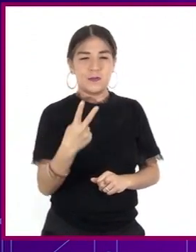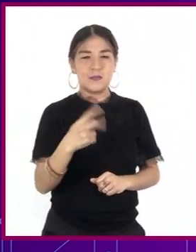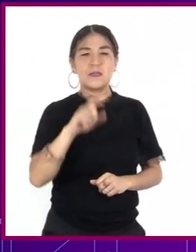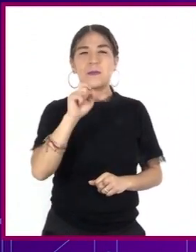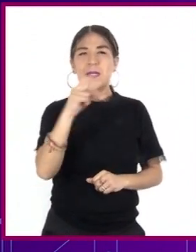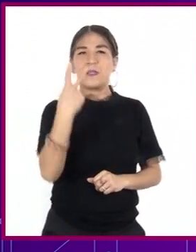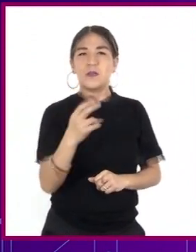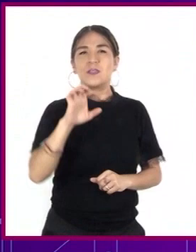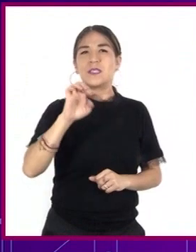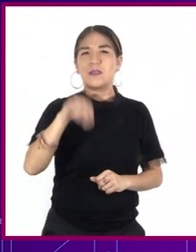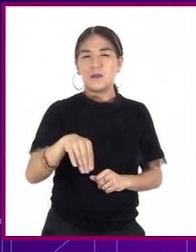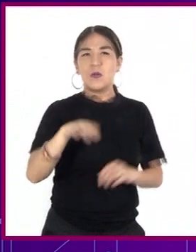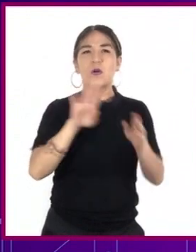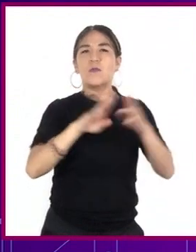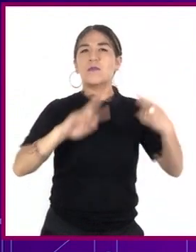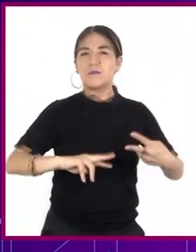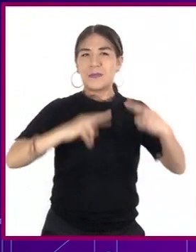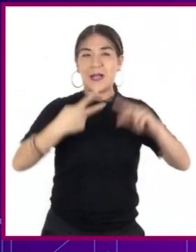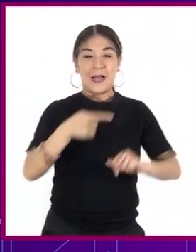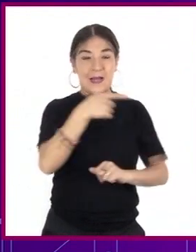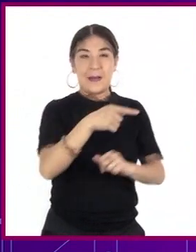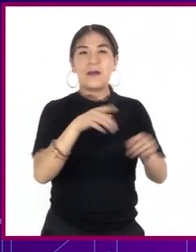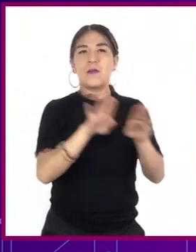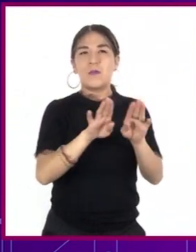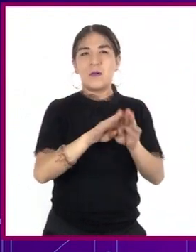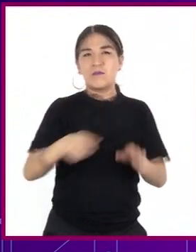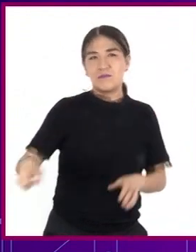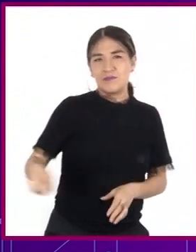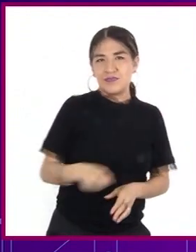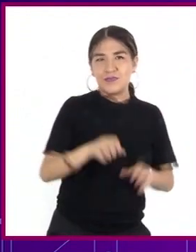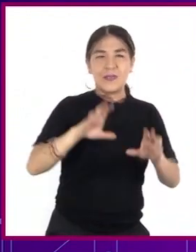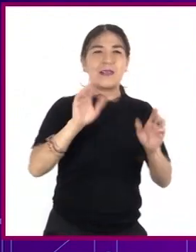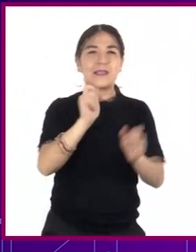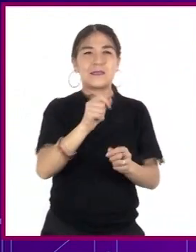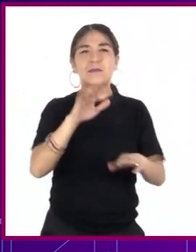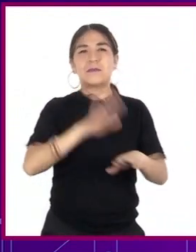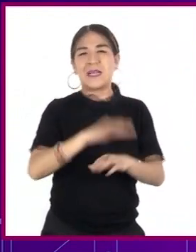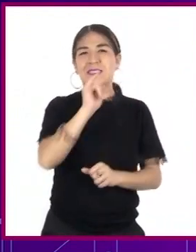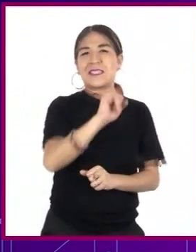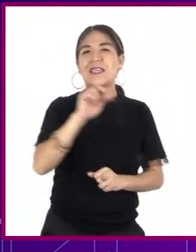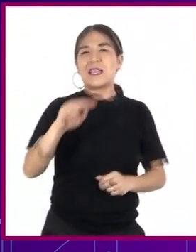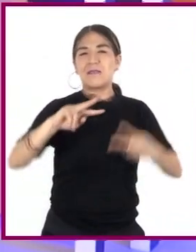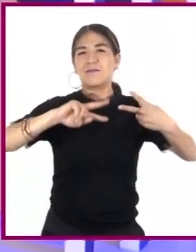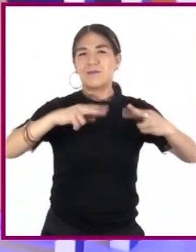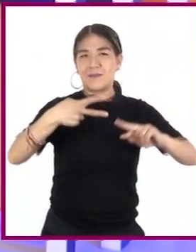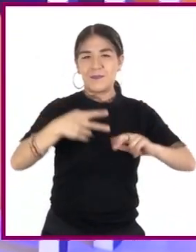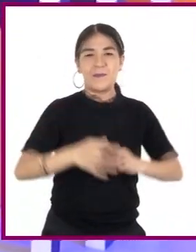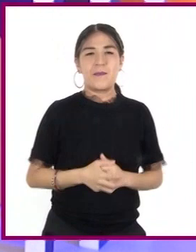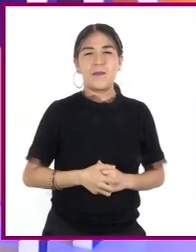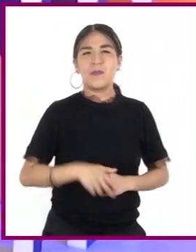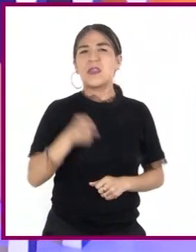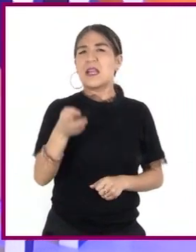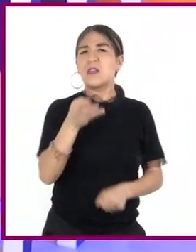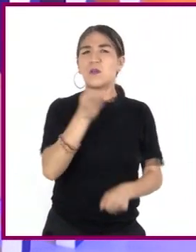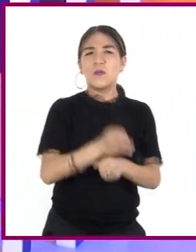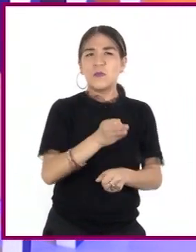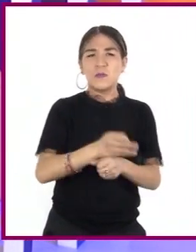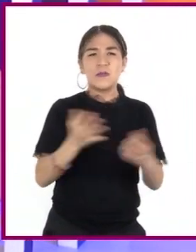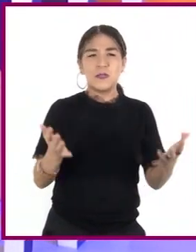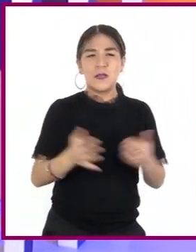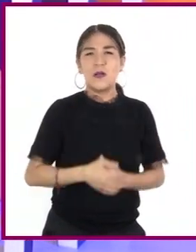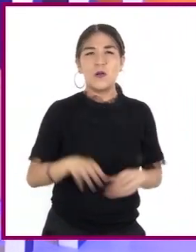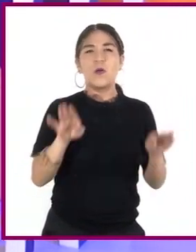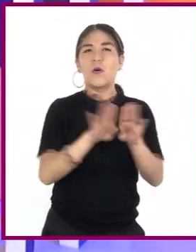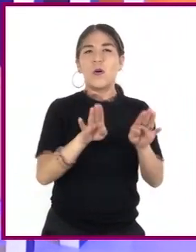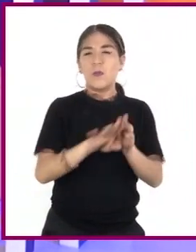que son las magnitudes de la maleta a sus equivalentes en pulgadas. En este caso, una